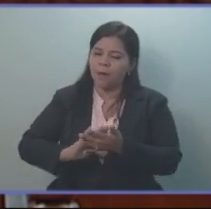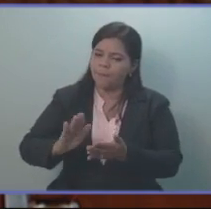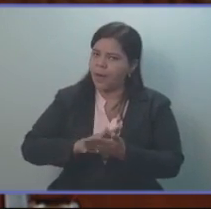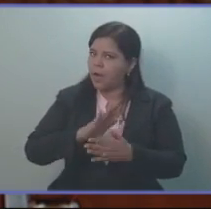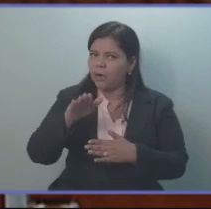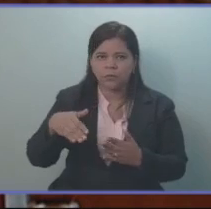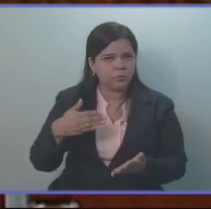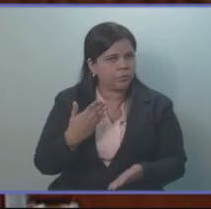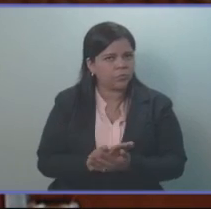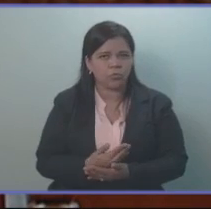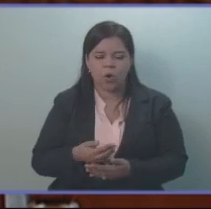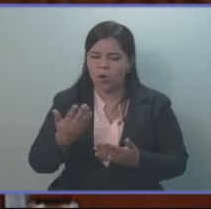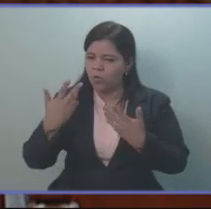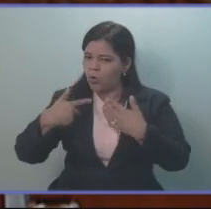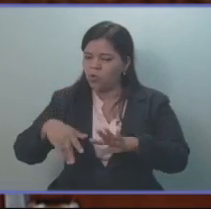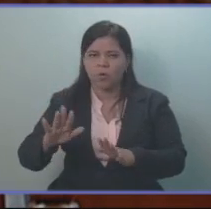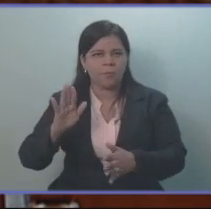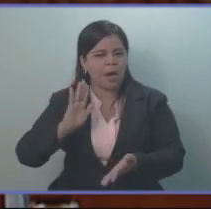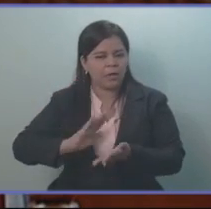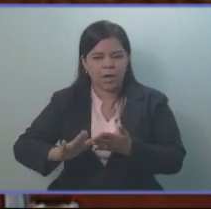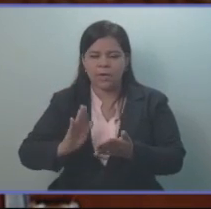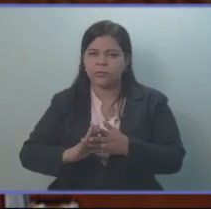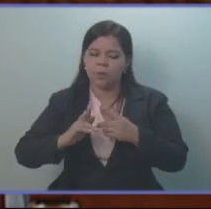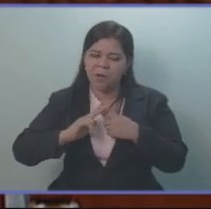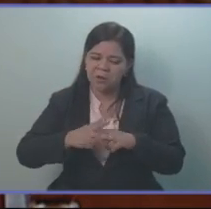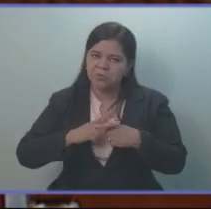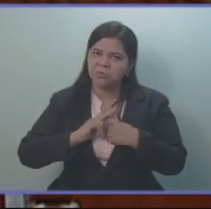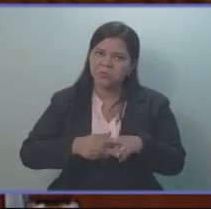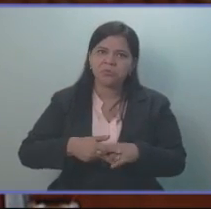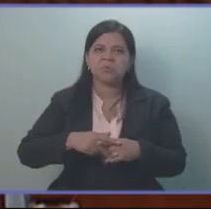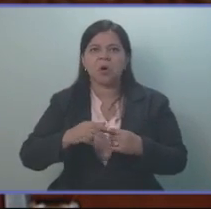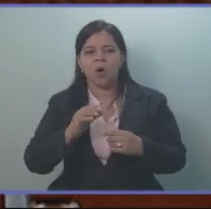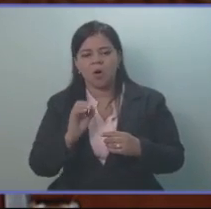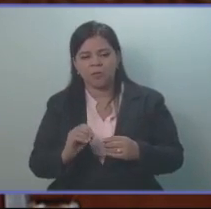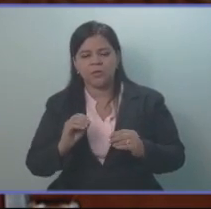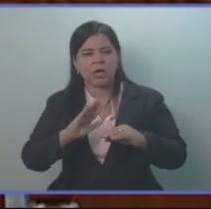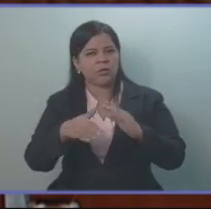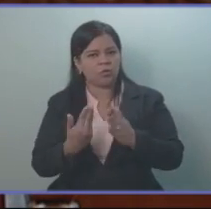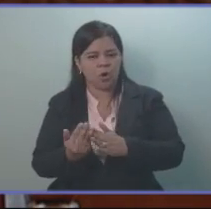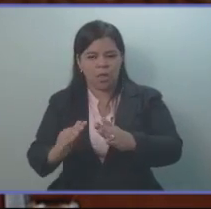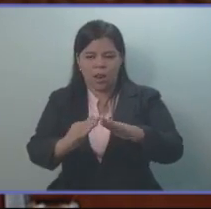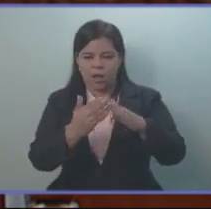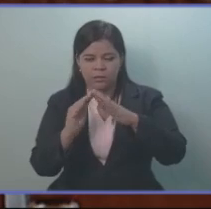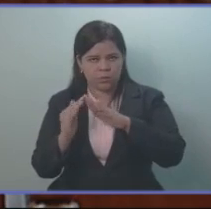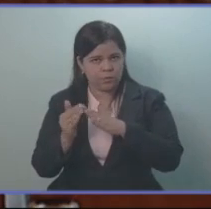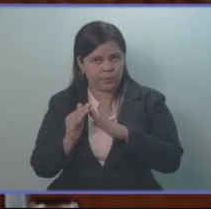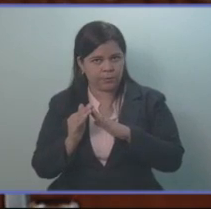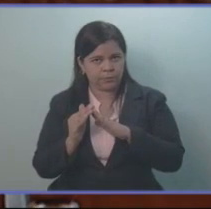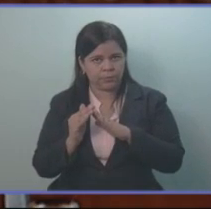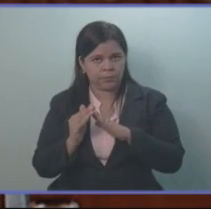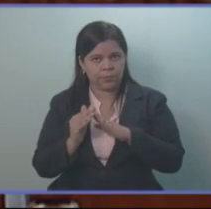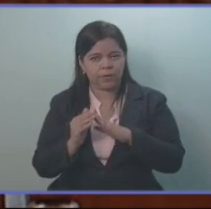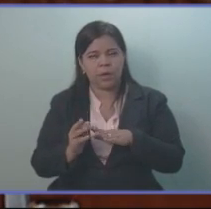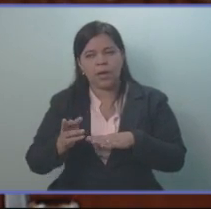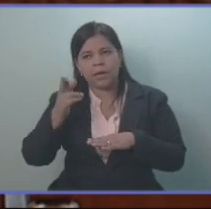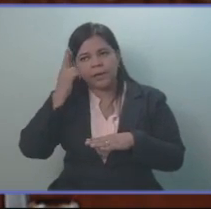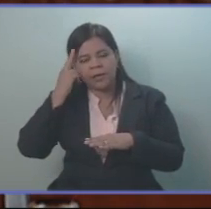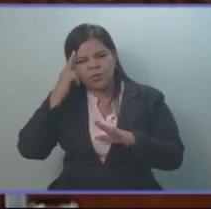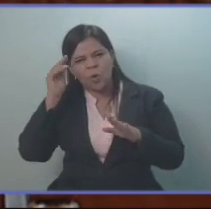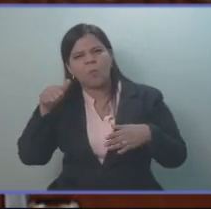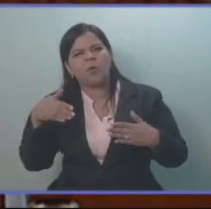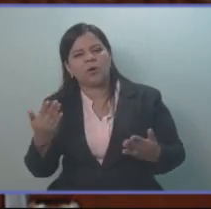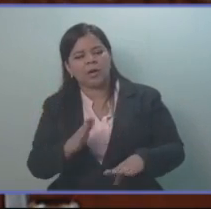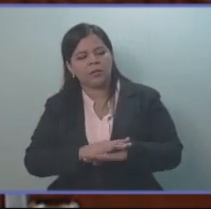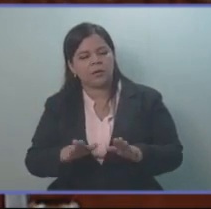comunes de administración, mantenimiento y reparación de las viviendas y el complejo habitacional. Causales de terminación del contrato